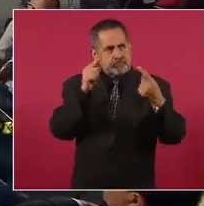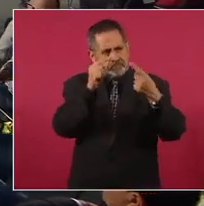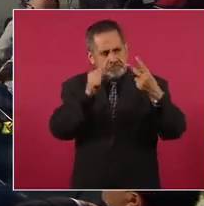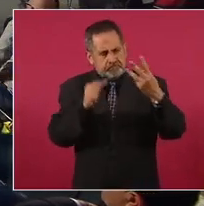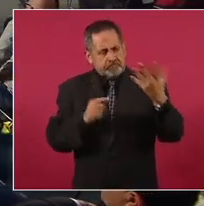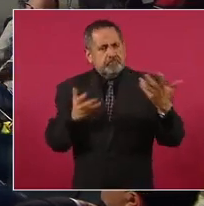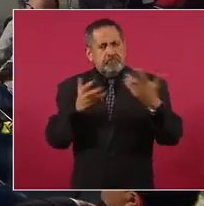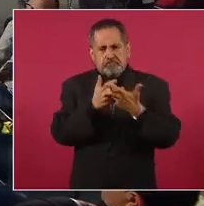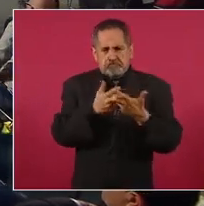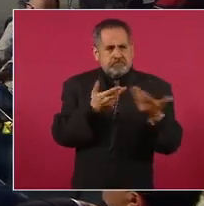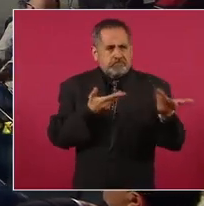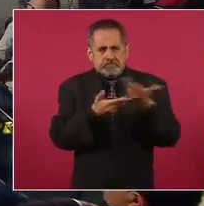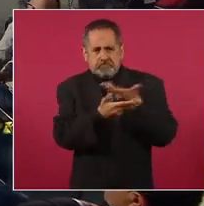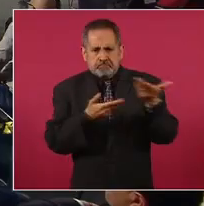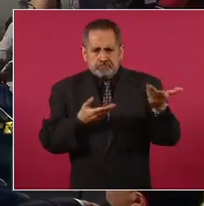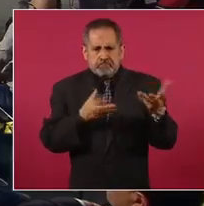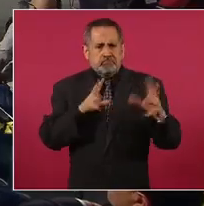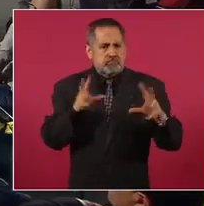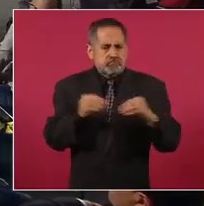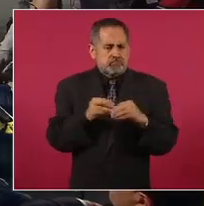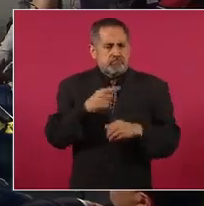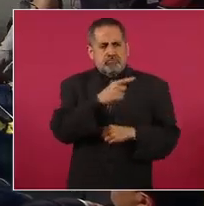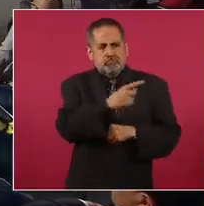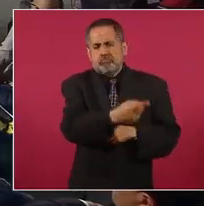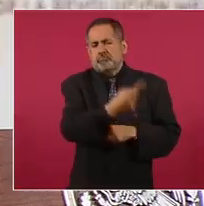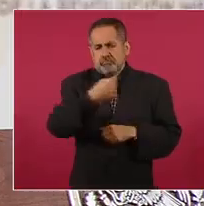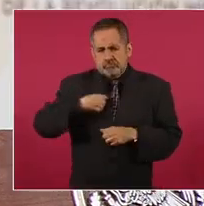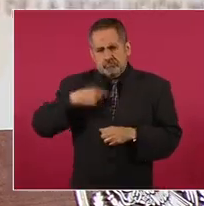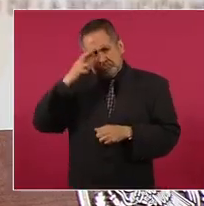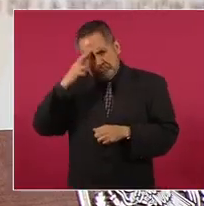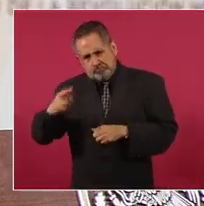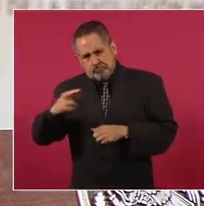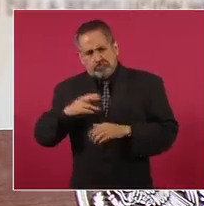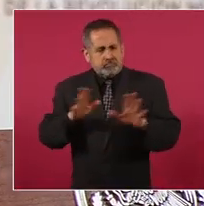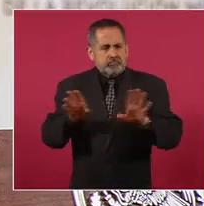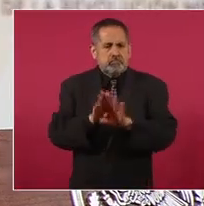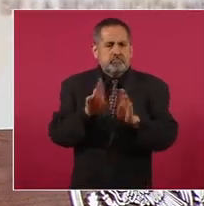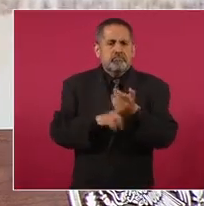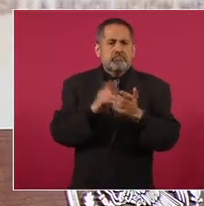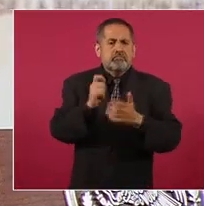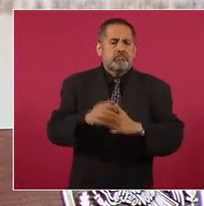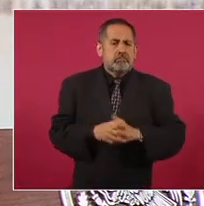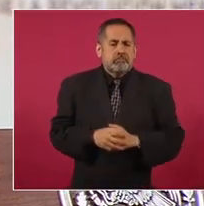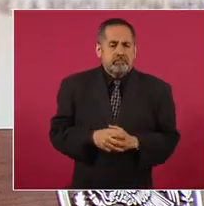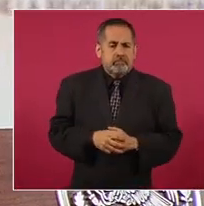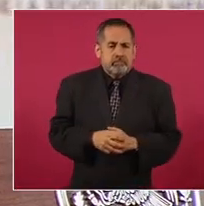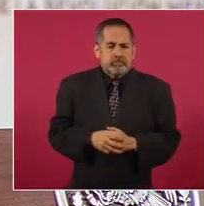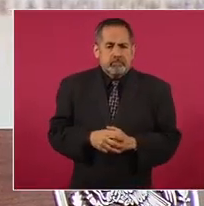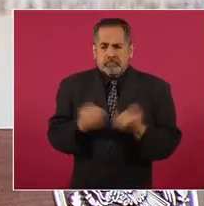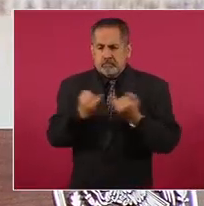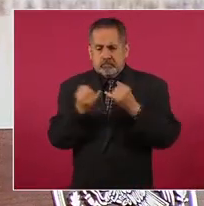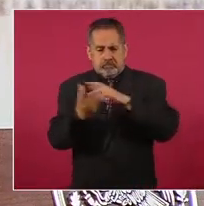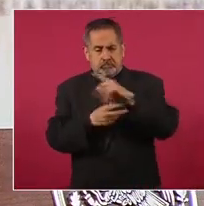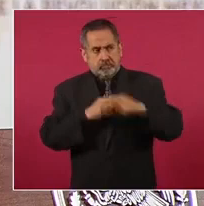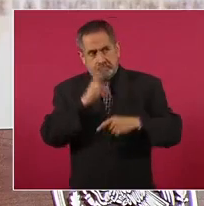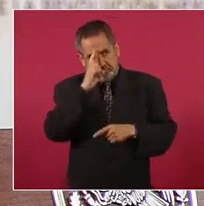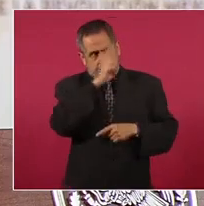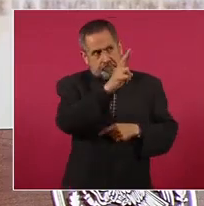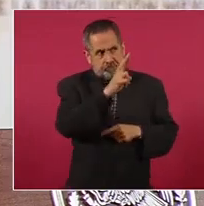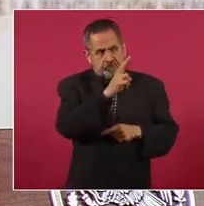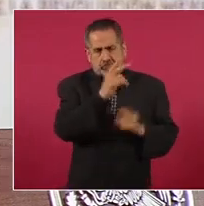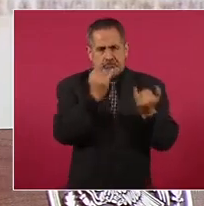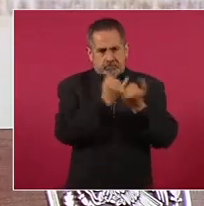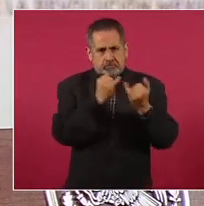respecto a la soberanía de nuestro país, a las soberanías, porque nosotros también